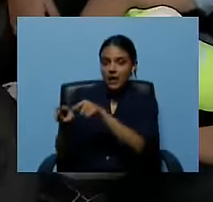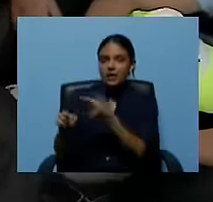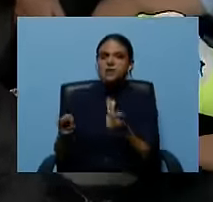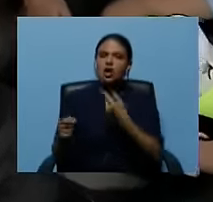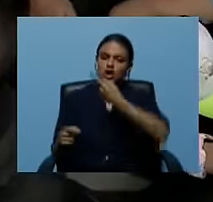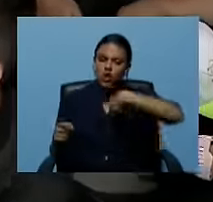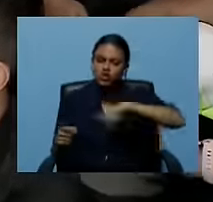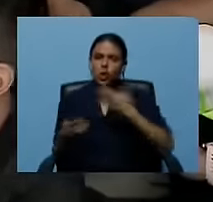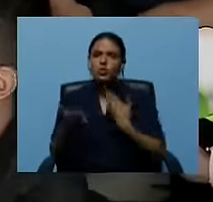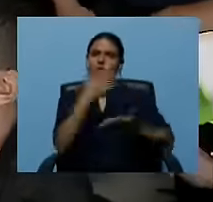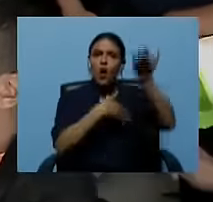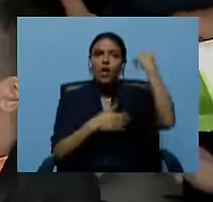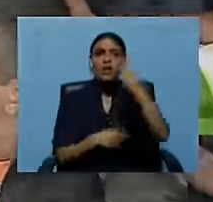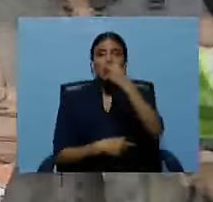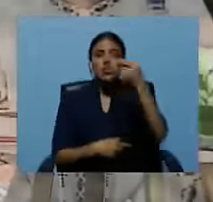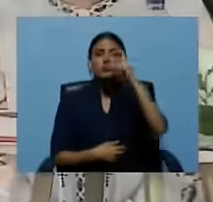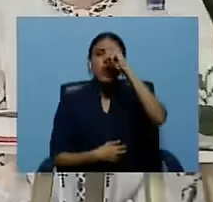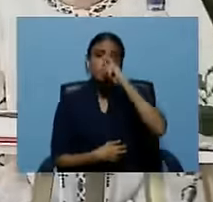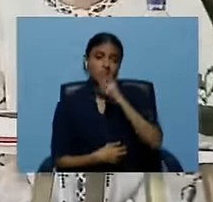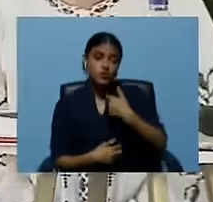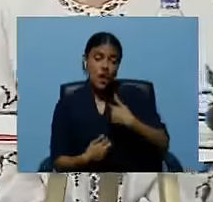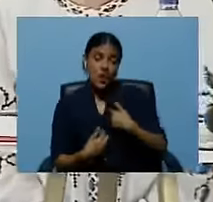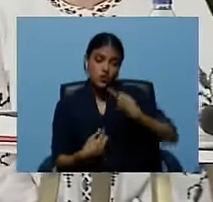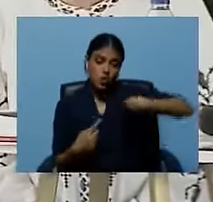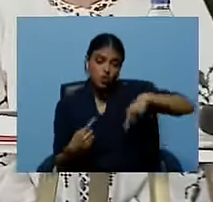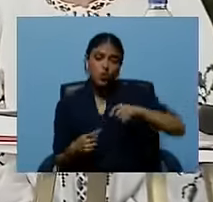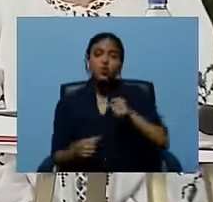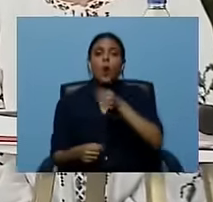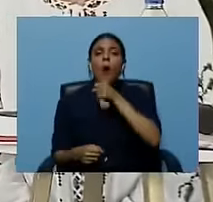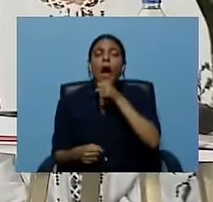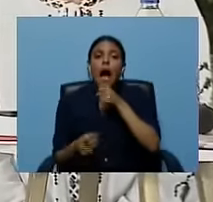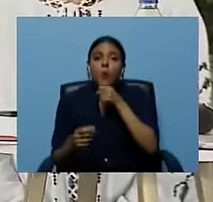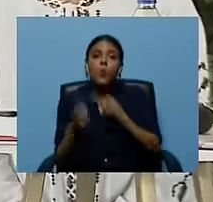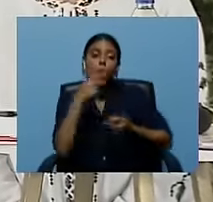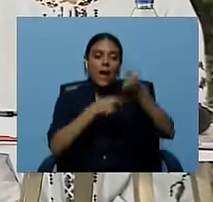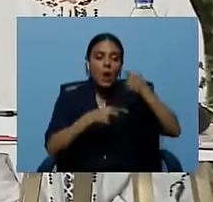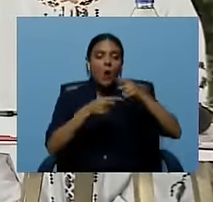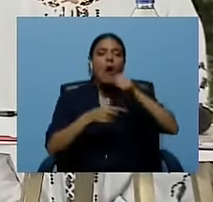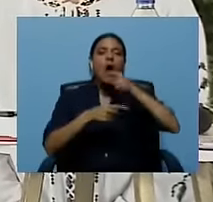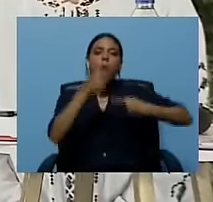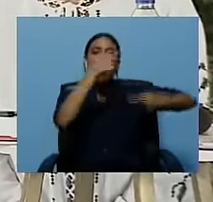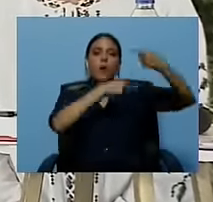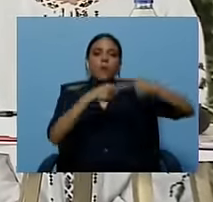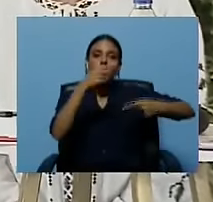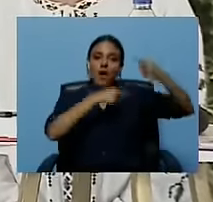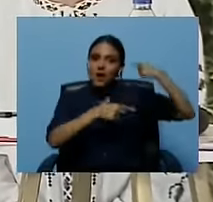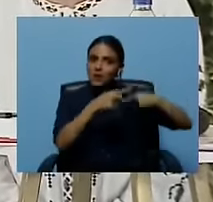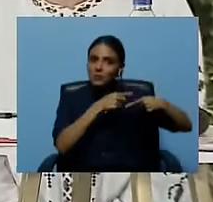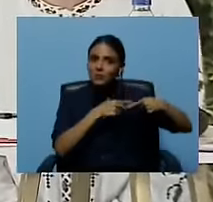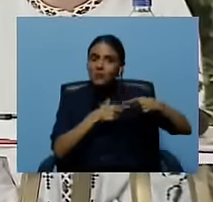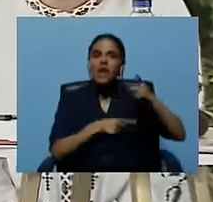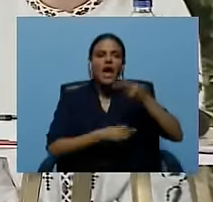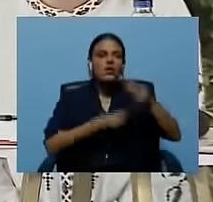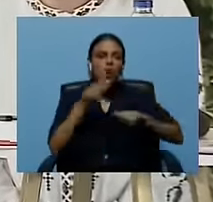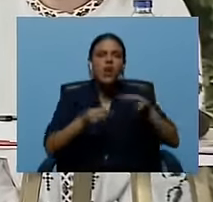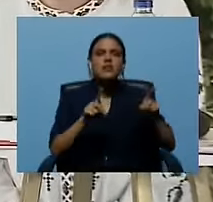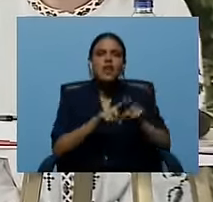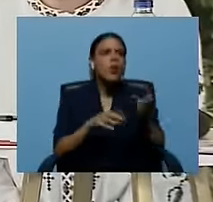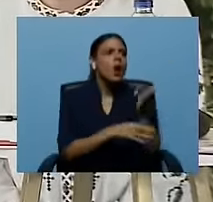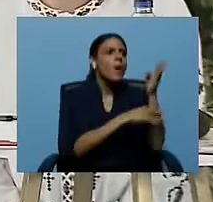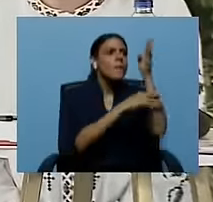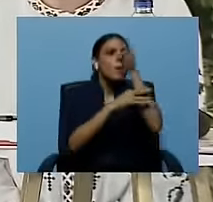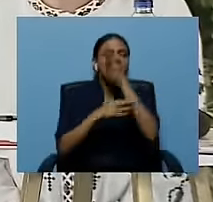nosotros hace 200 años, los abuelos de nuestros abuelos tuvieron que recorrer Sudamérica